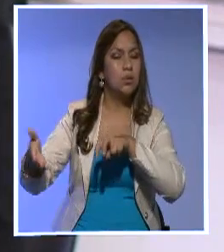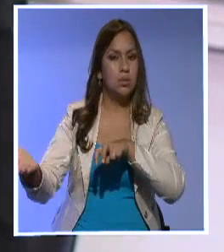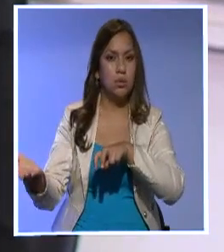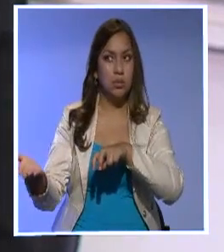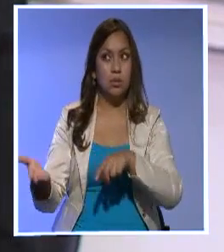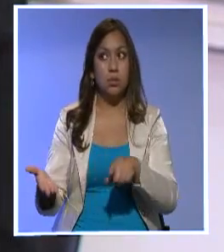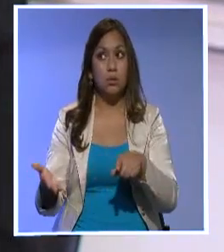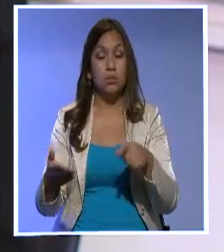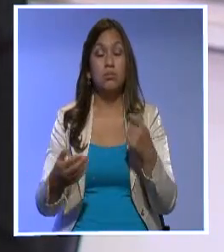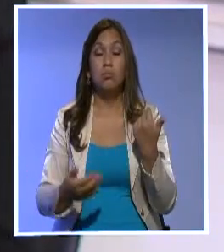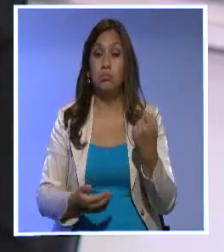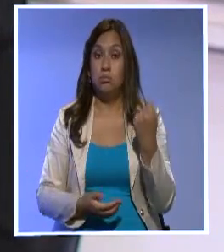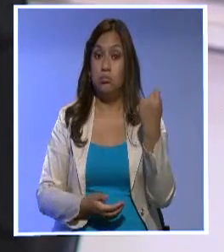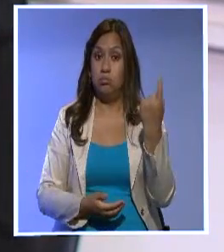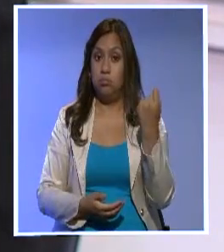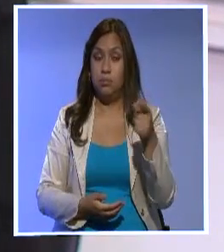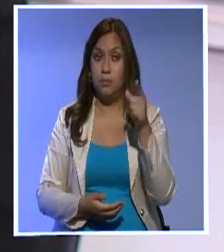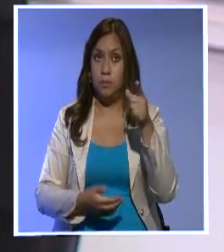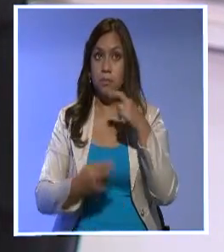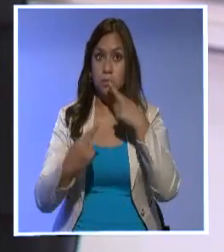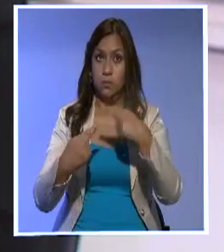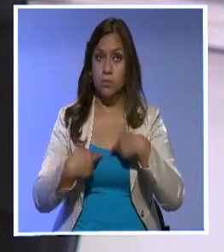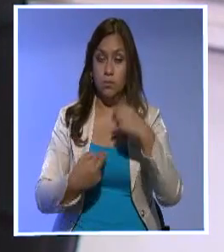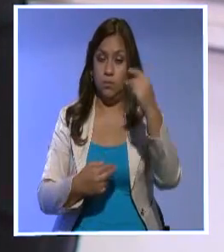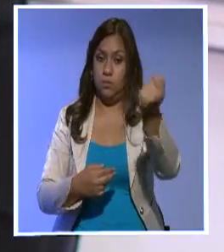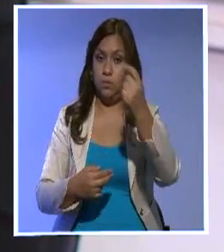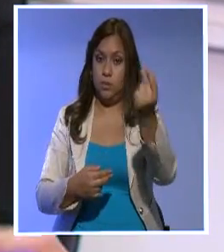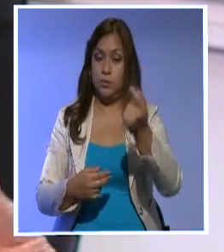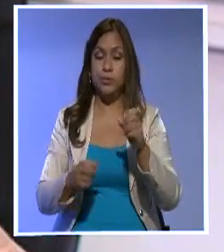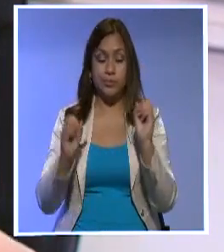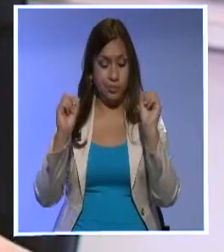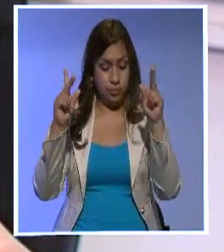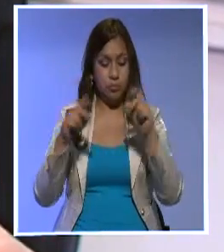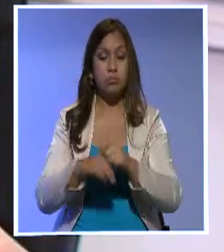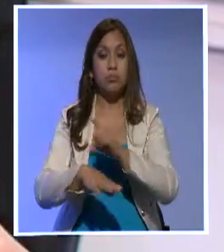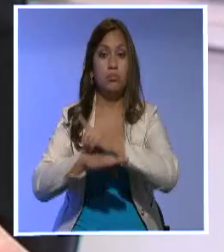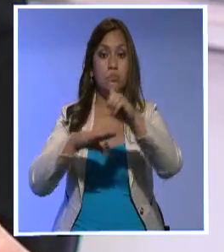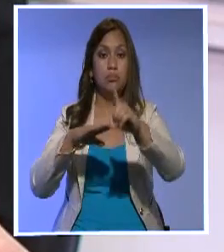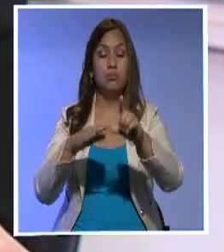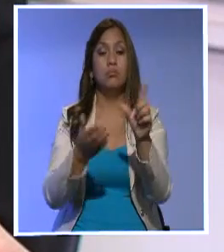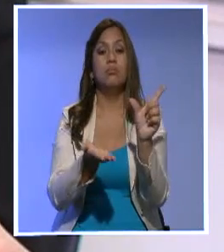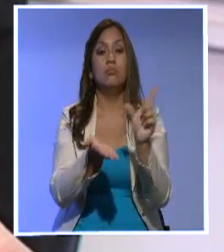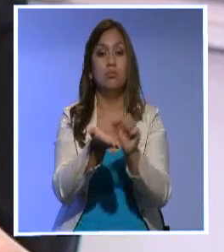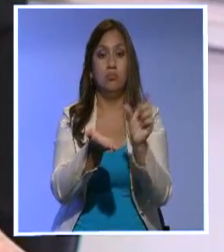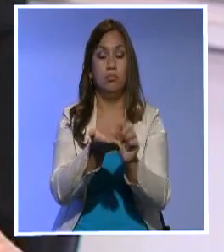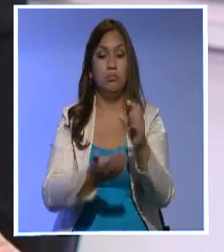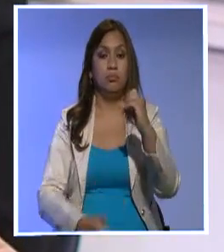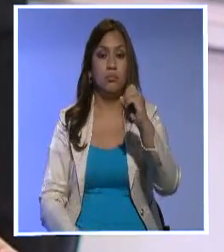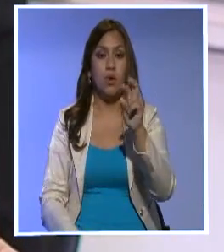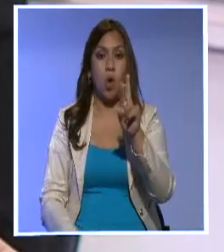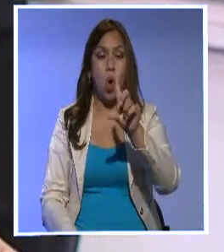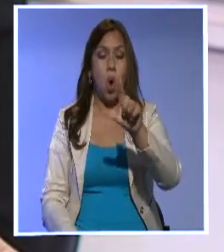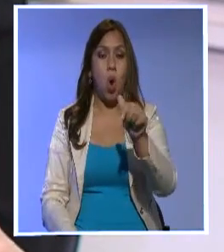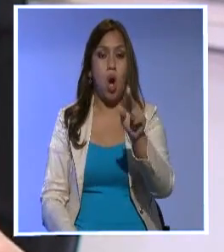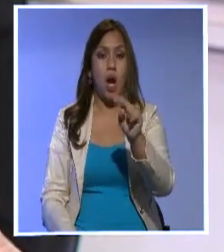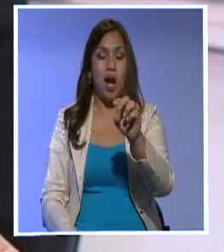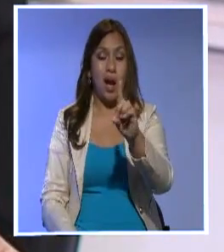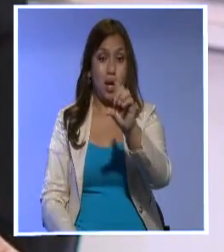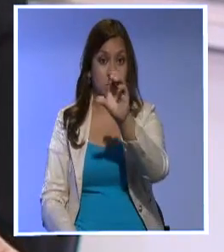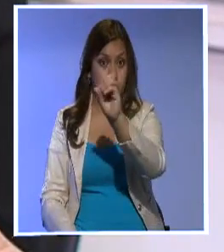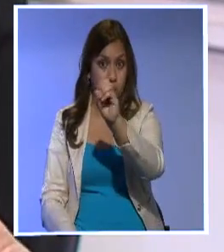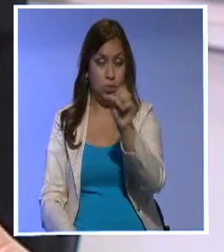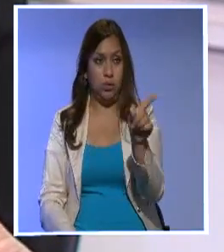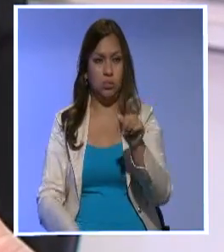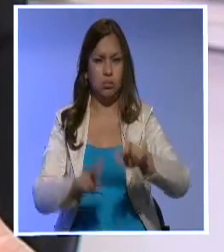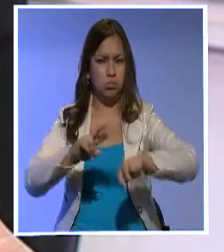accionando en las entidades de control el director del servicio de rentas internas leonardo orlando indicó también que la